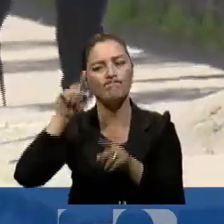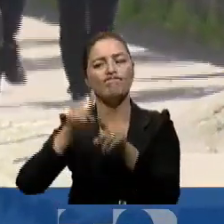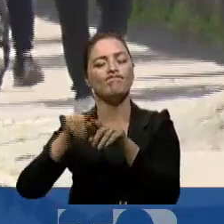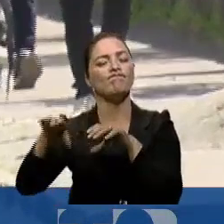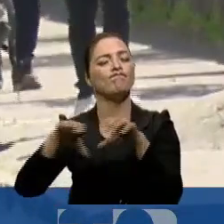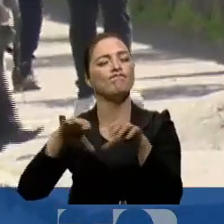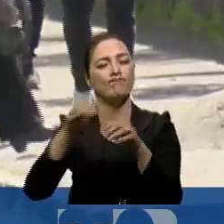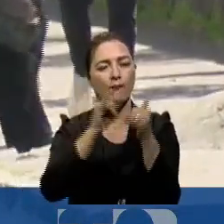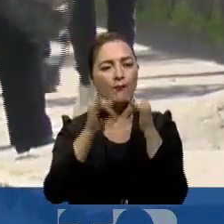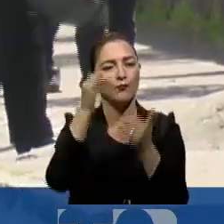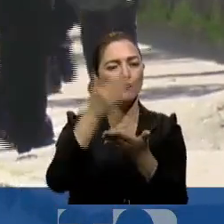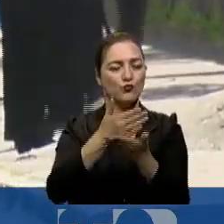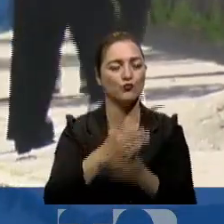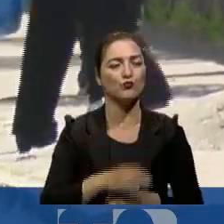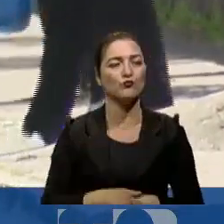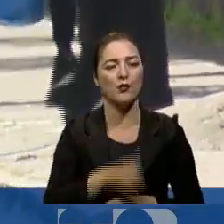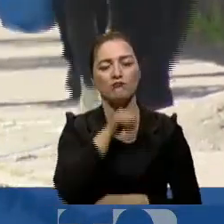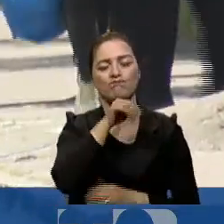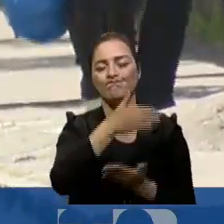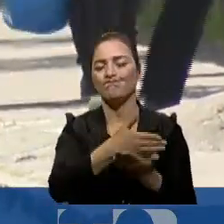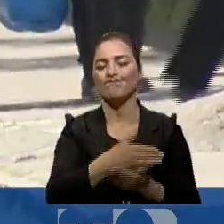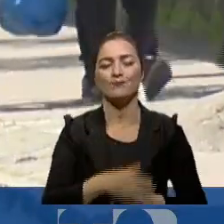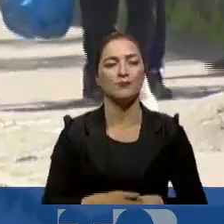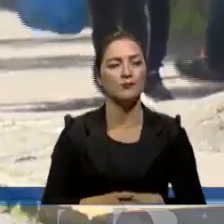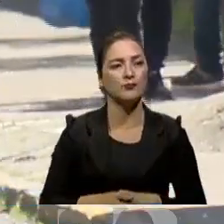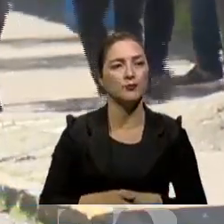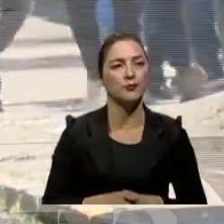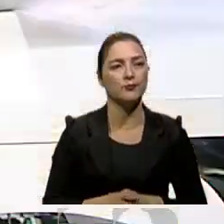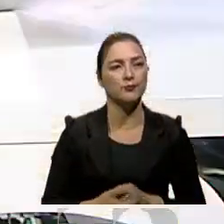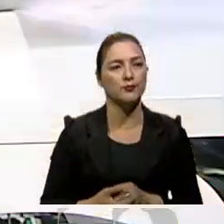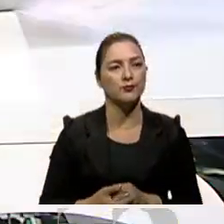consumo de licor y también actos delictivos.